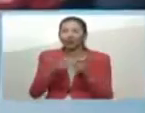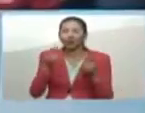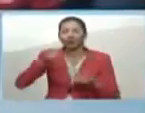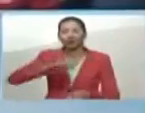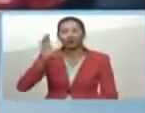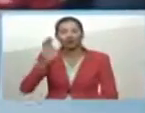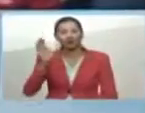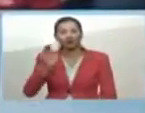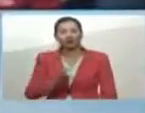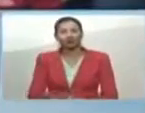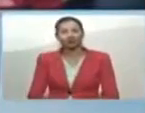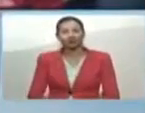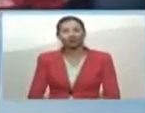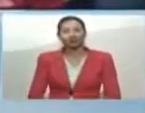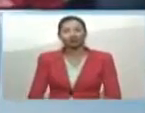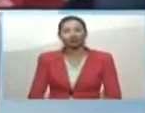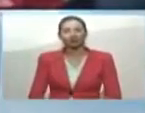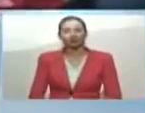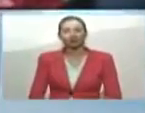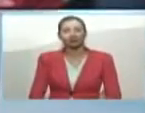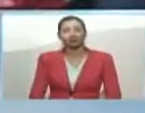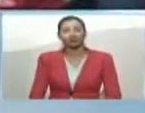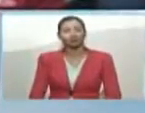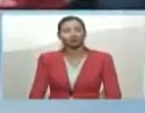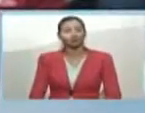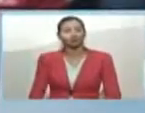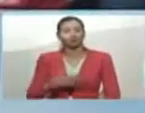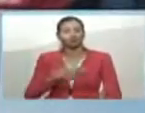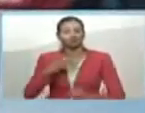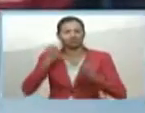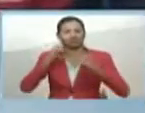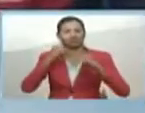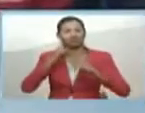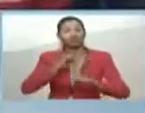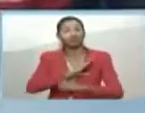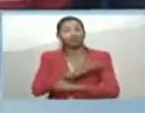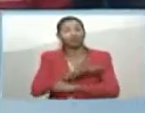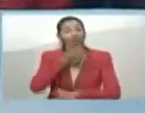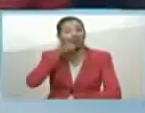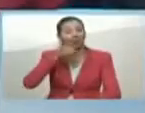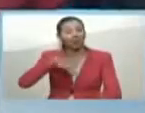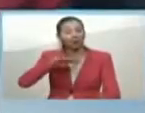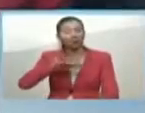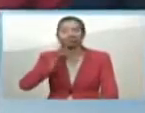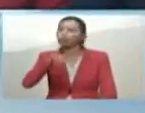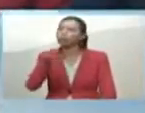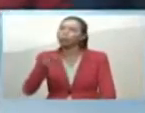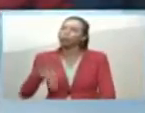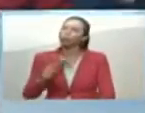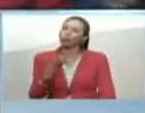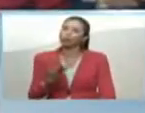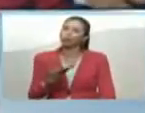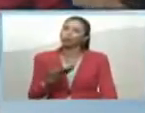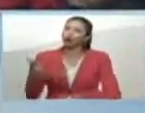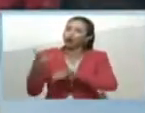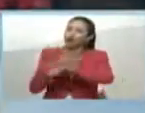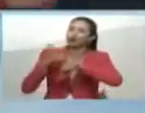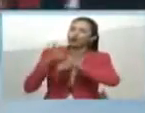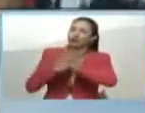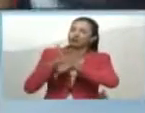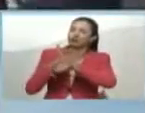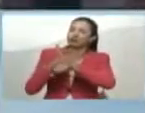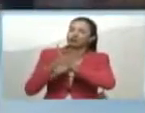Caracas, ejerciendo el poder del pueblo, ¿puede o no puede el pueblo gobernar